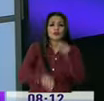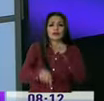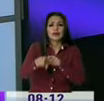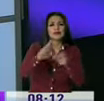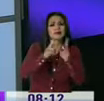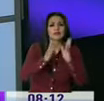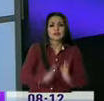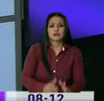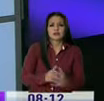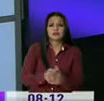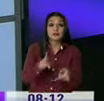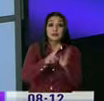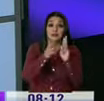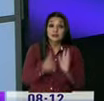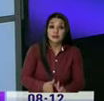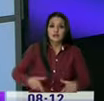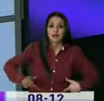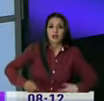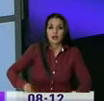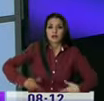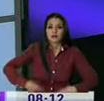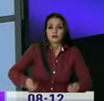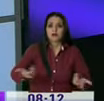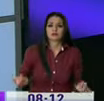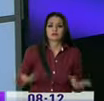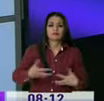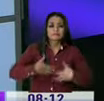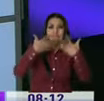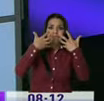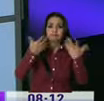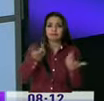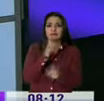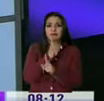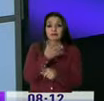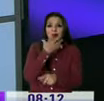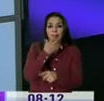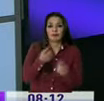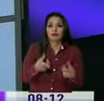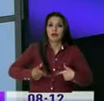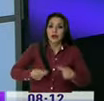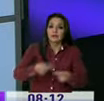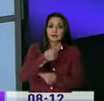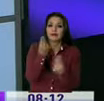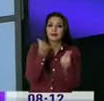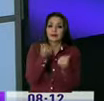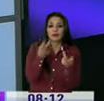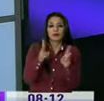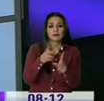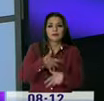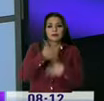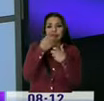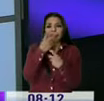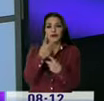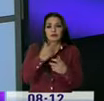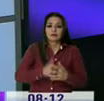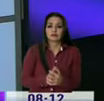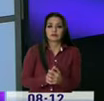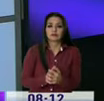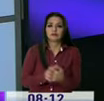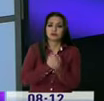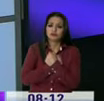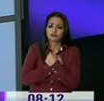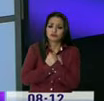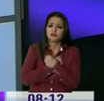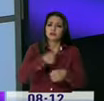del vecino, que al vecino le crece el hígado de una manera así extraordinaria y a todos nos daña la vista. Queramos a